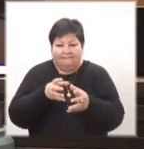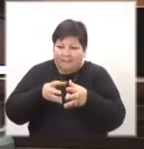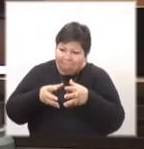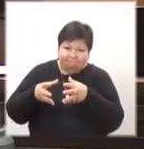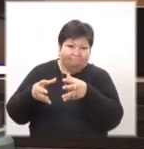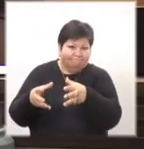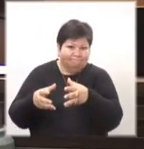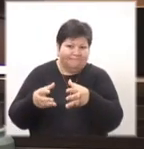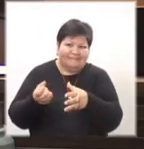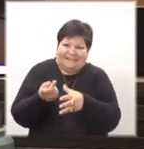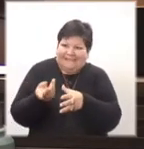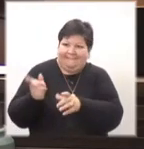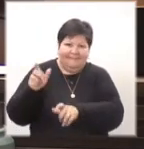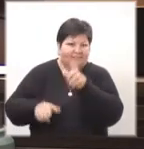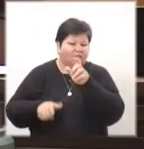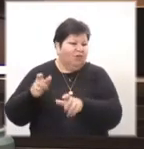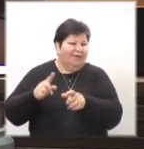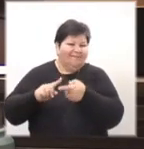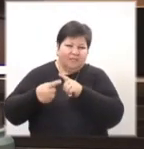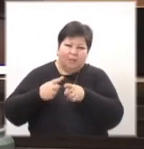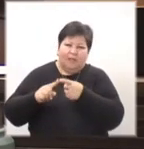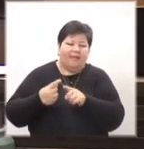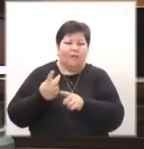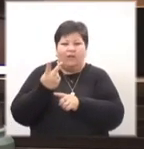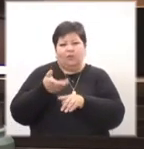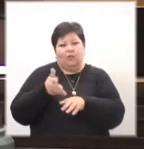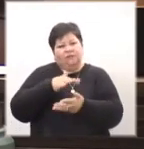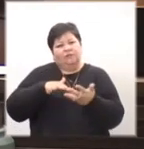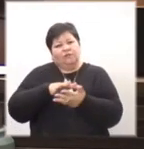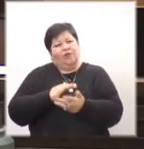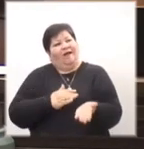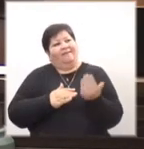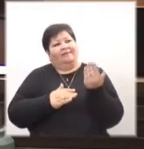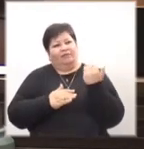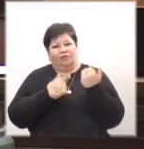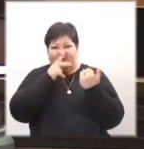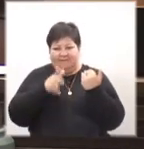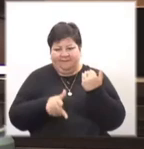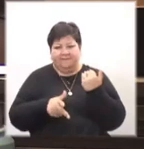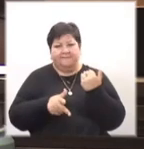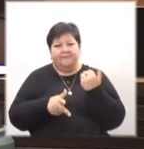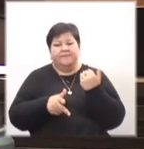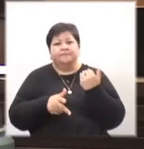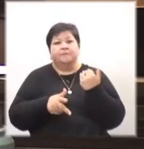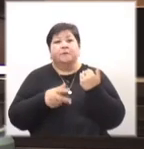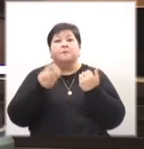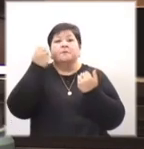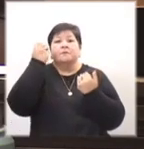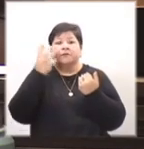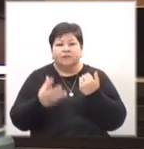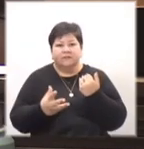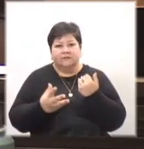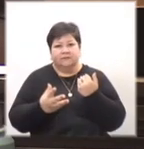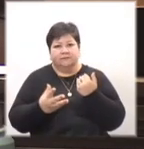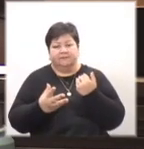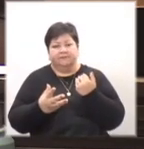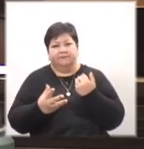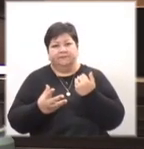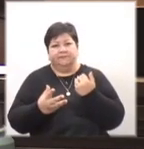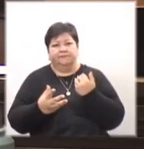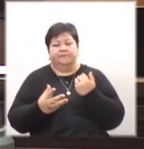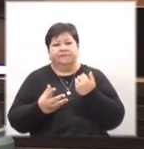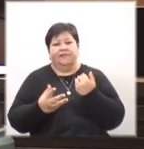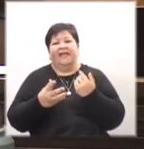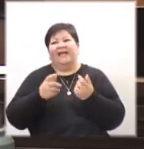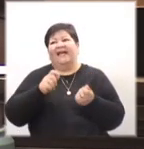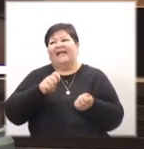está estrechamente vinculado a los dos aspectos anteriores. Por todos estos elementos, una reforma